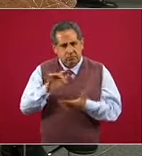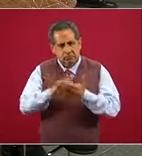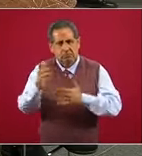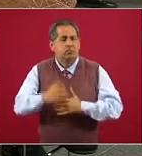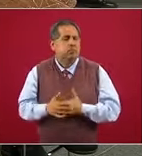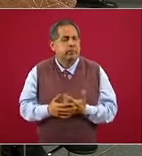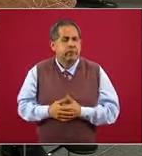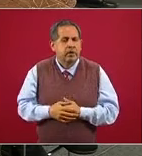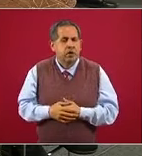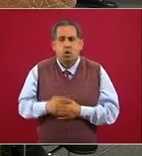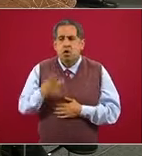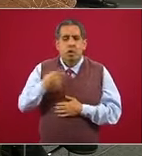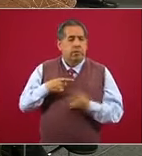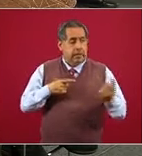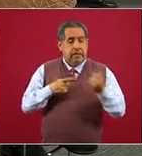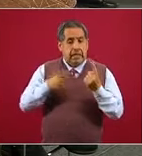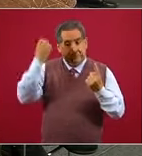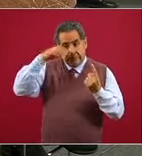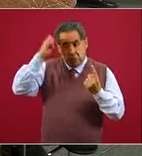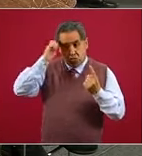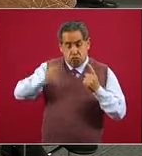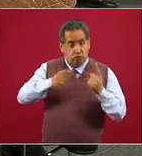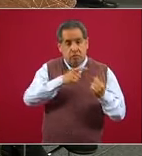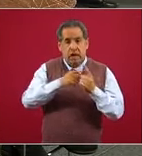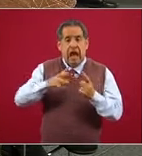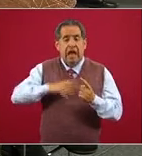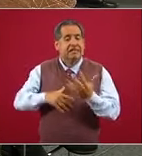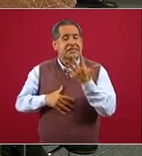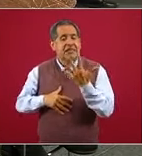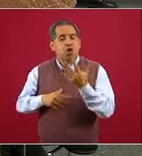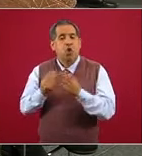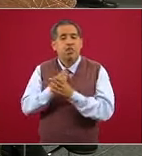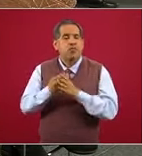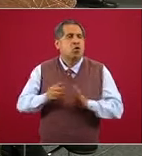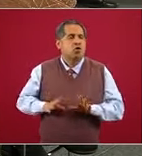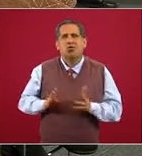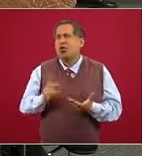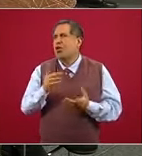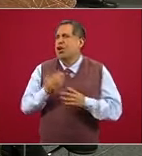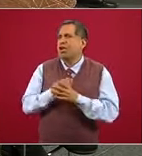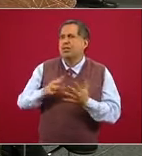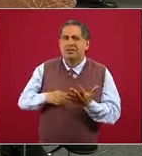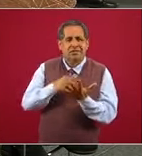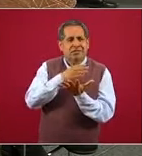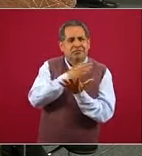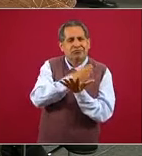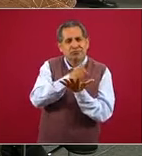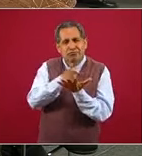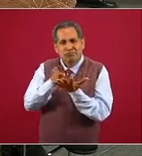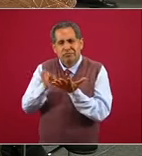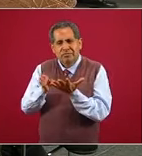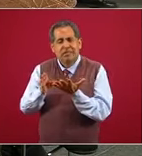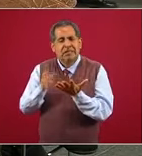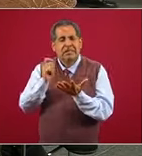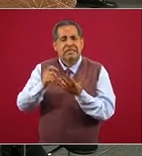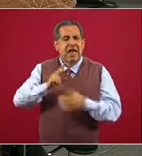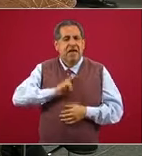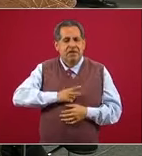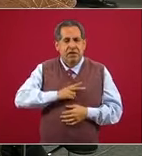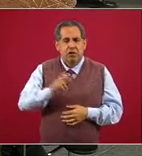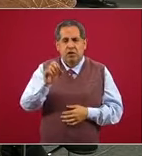me decía uno de los expertos ahí que hay cinco tipos, bueno, no son tipos, son linajes del